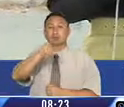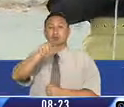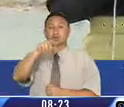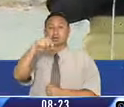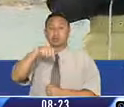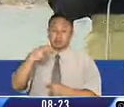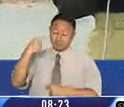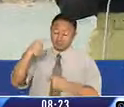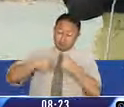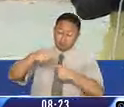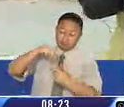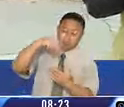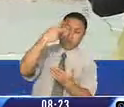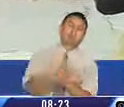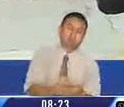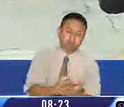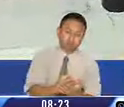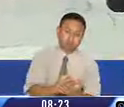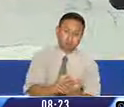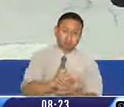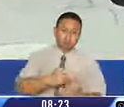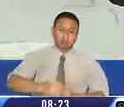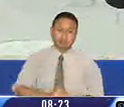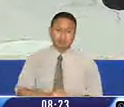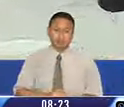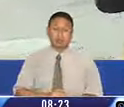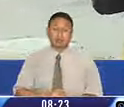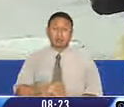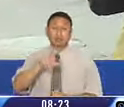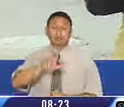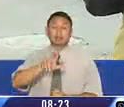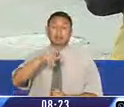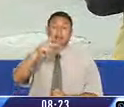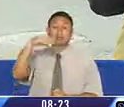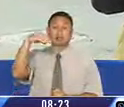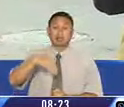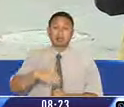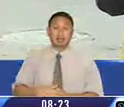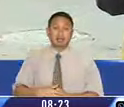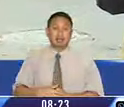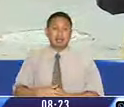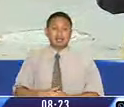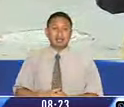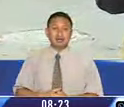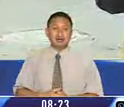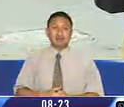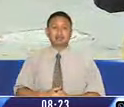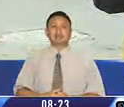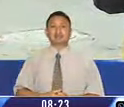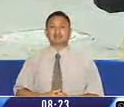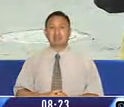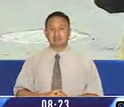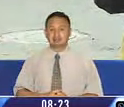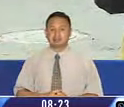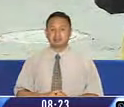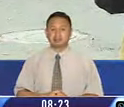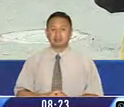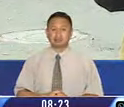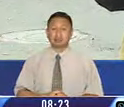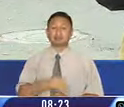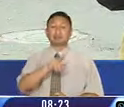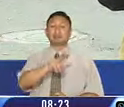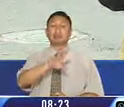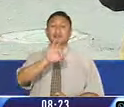arrastrado durante 3 kilómetros tras el aluvión del pasado 31 de enero del 2022. Aluvión que dejó 29